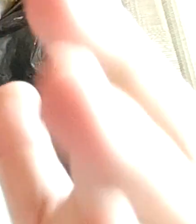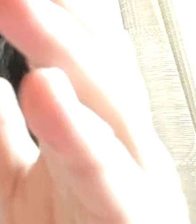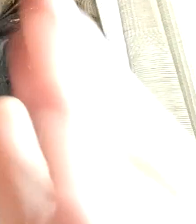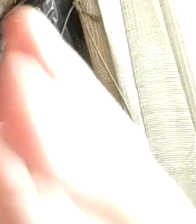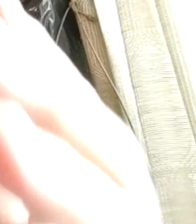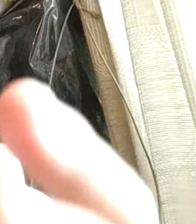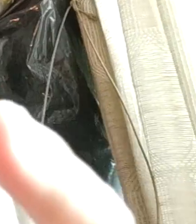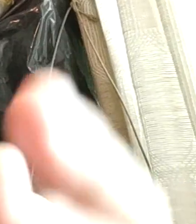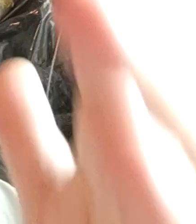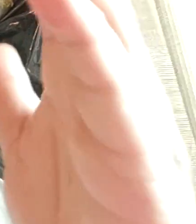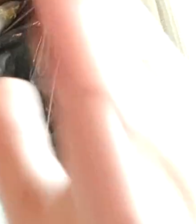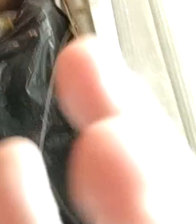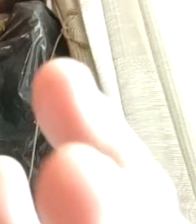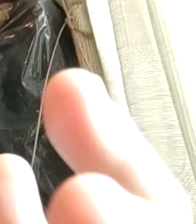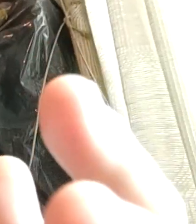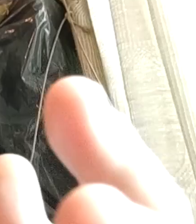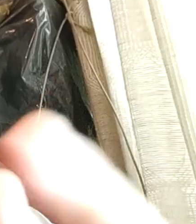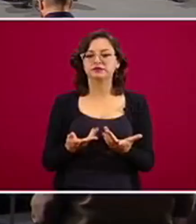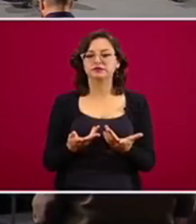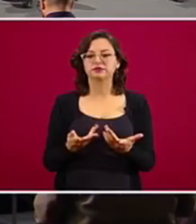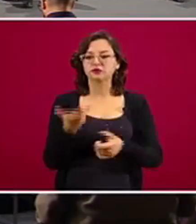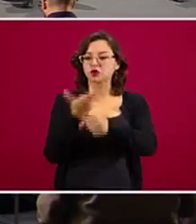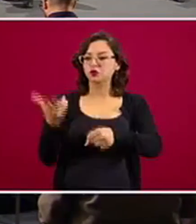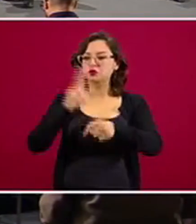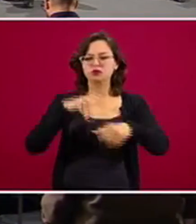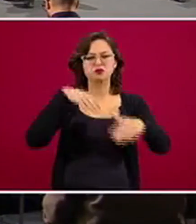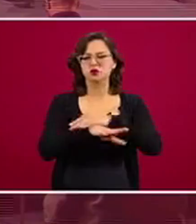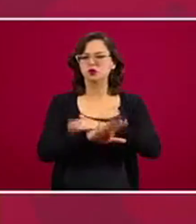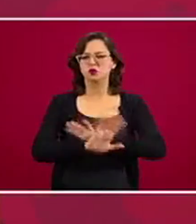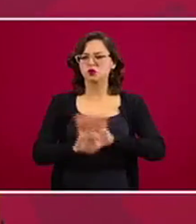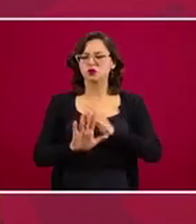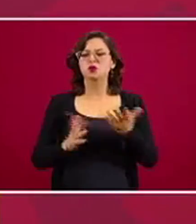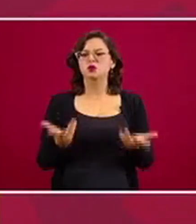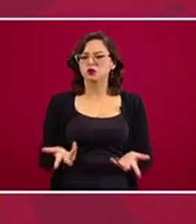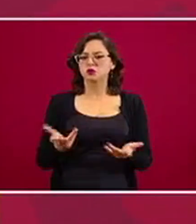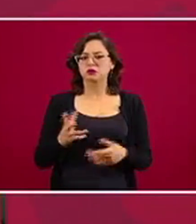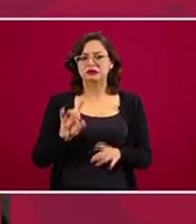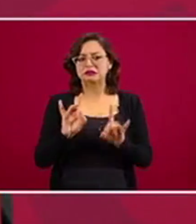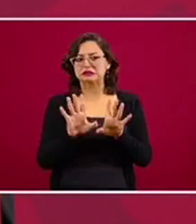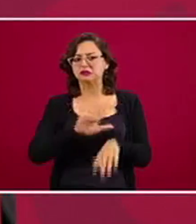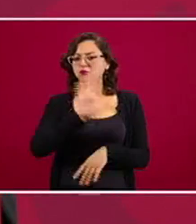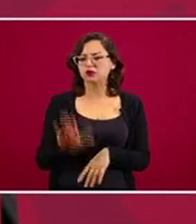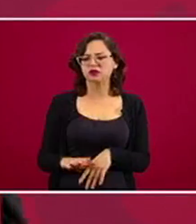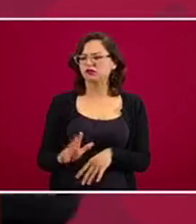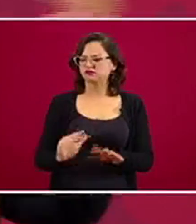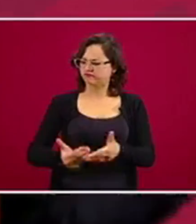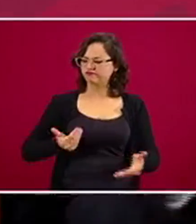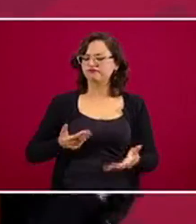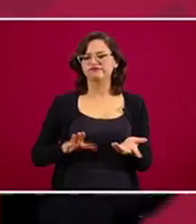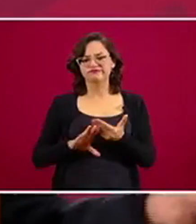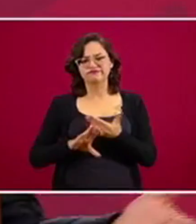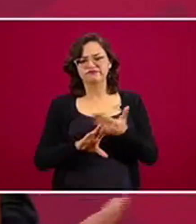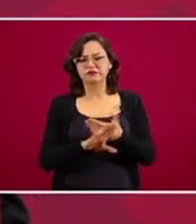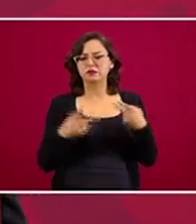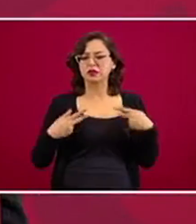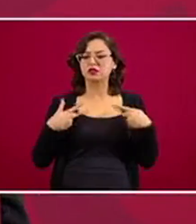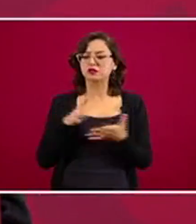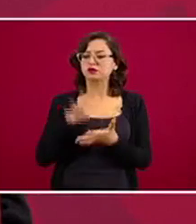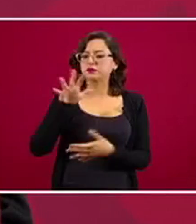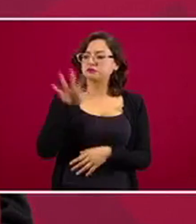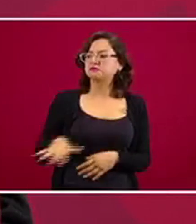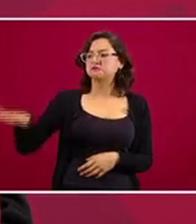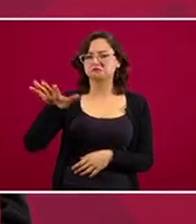a la forma de hacer frente a la pandemia. Realicen, mucho menos que pierdan la vida. La mayoría de la gente hace